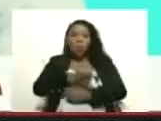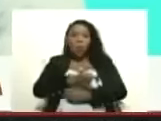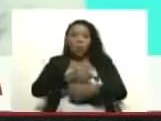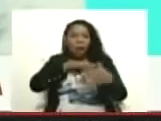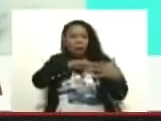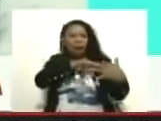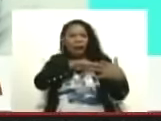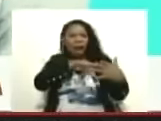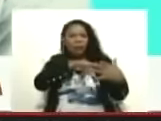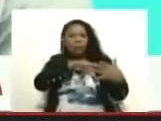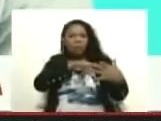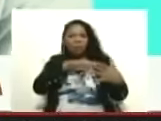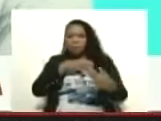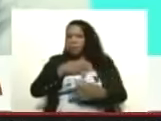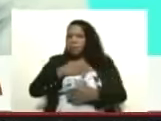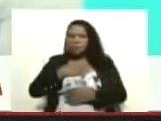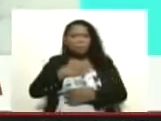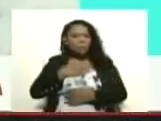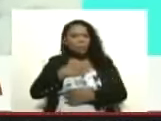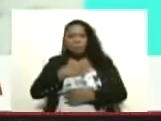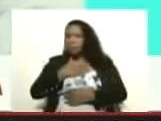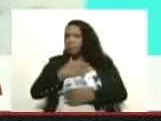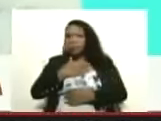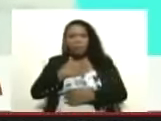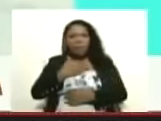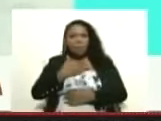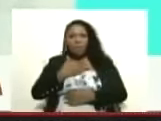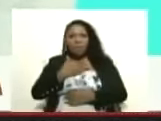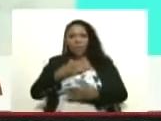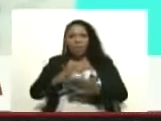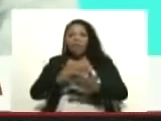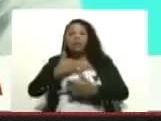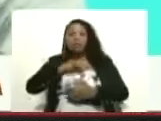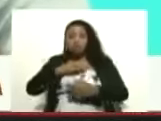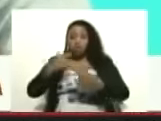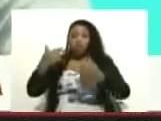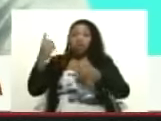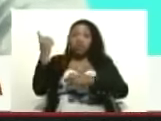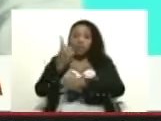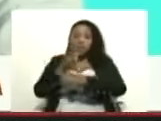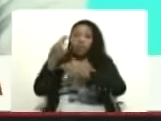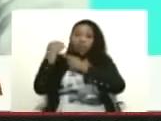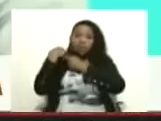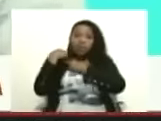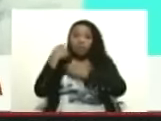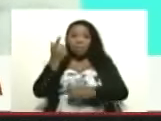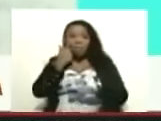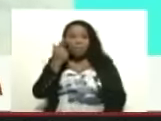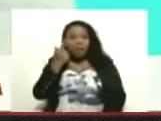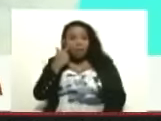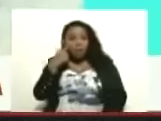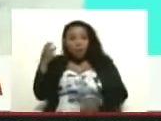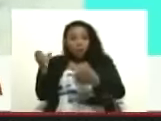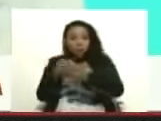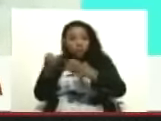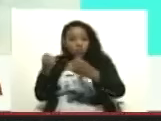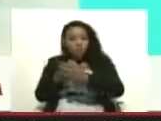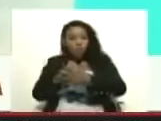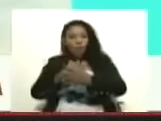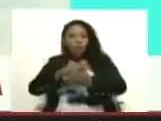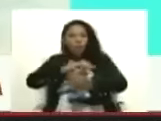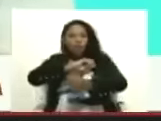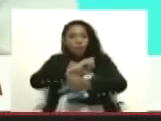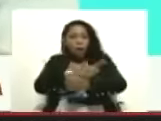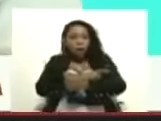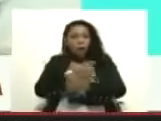civil no eso no lo podemos desmeritar tenemos la obligación de estar pendiente siempre de sectores extremistas